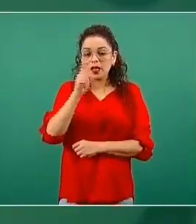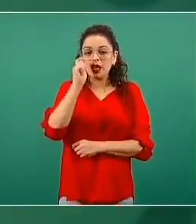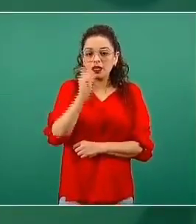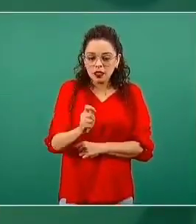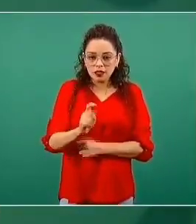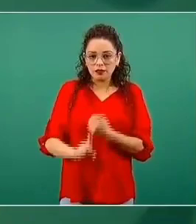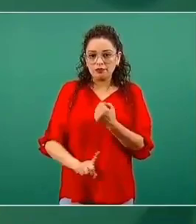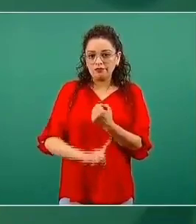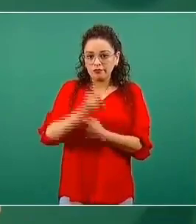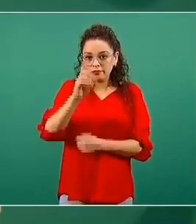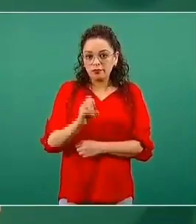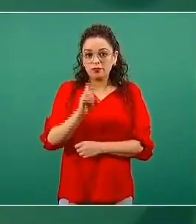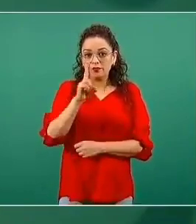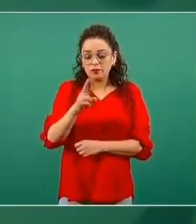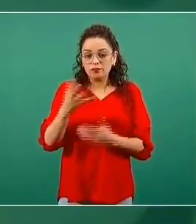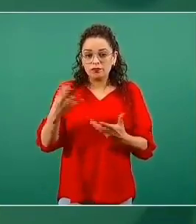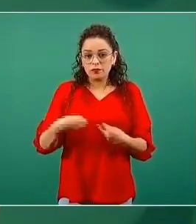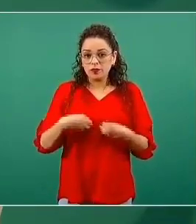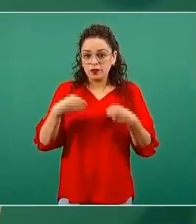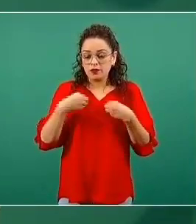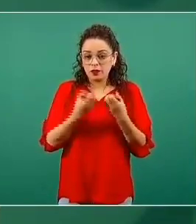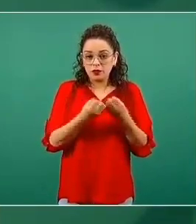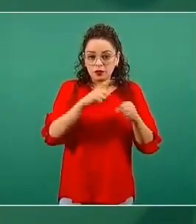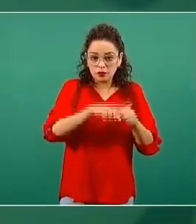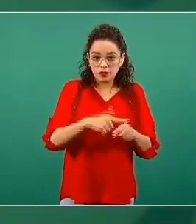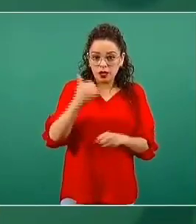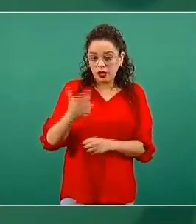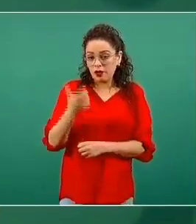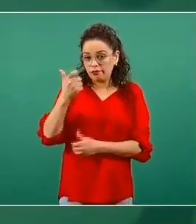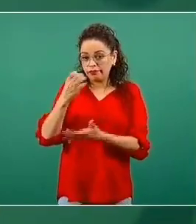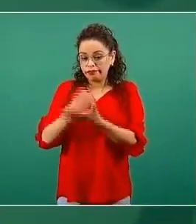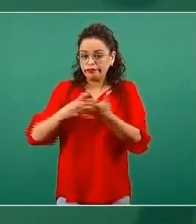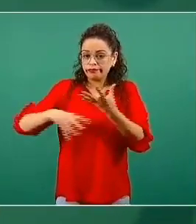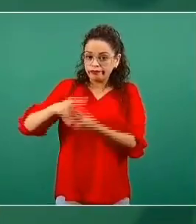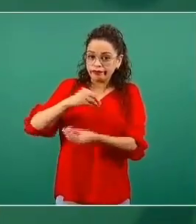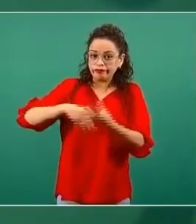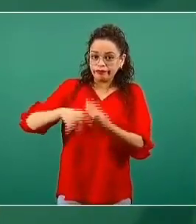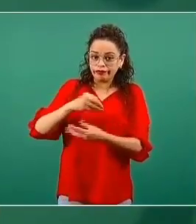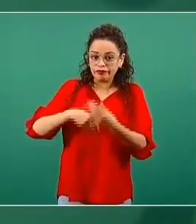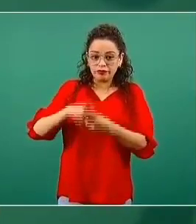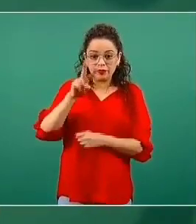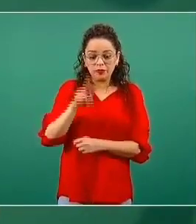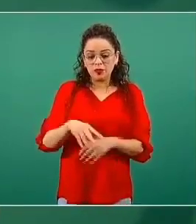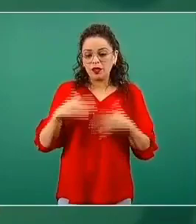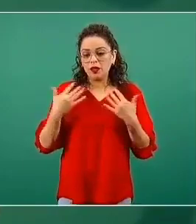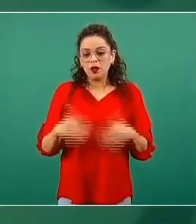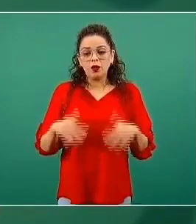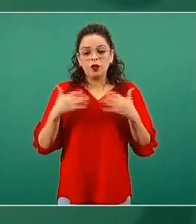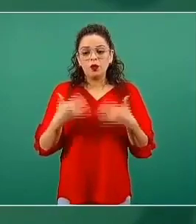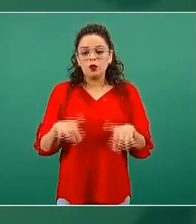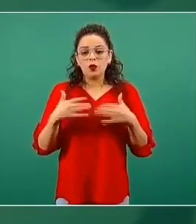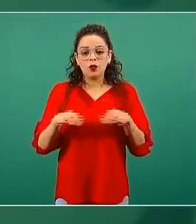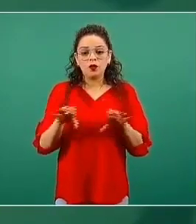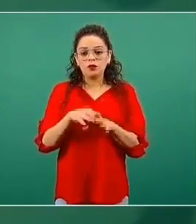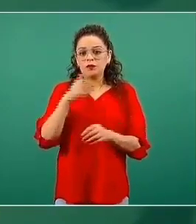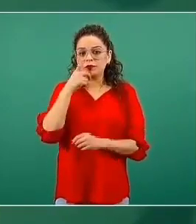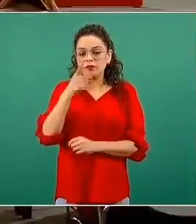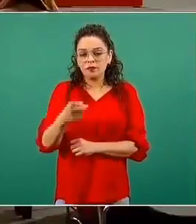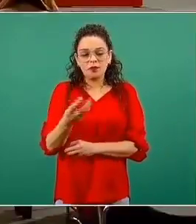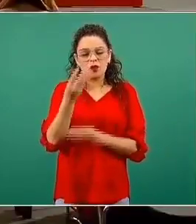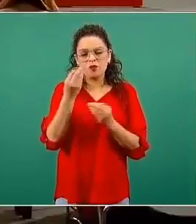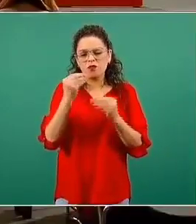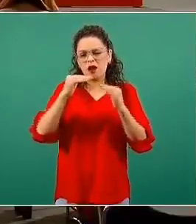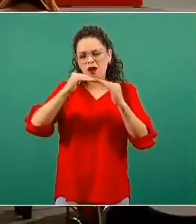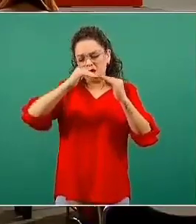económica de México. Un país con profundas y enormes y yo diría grotescas